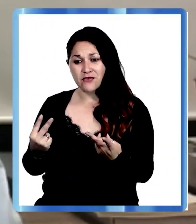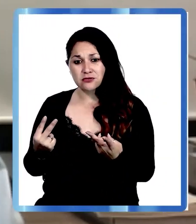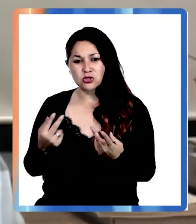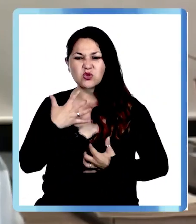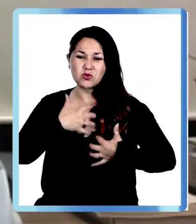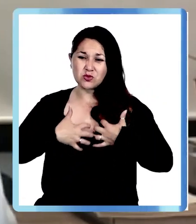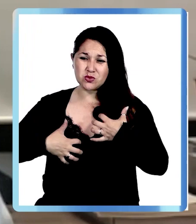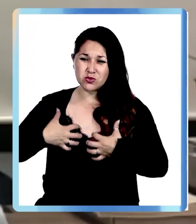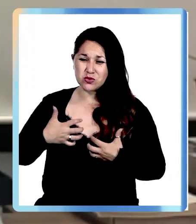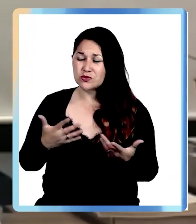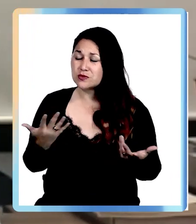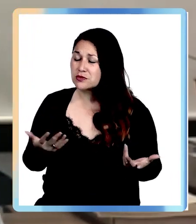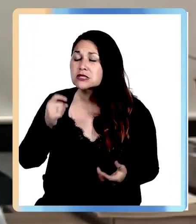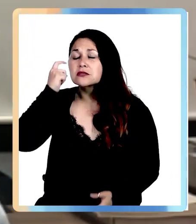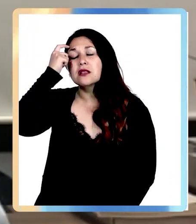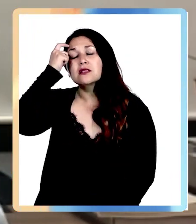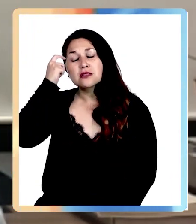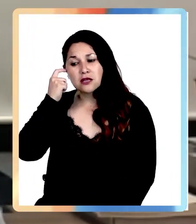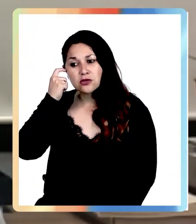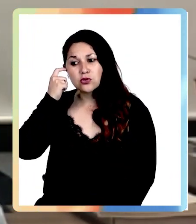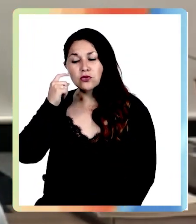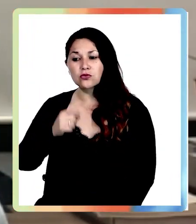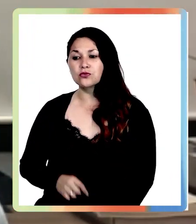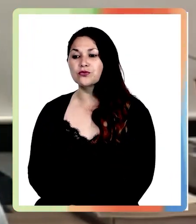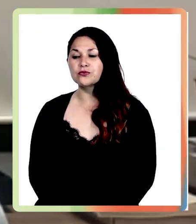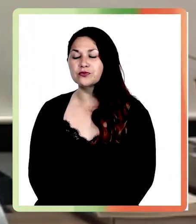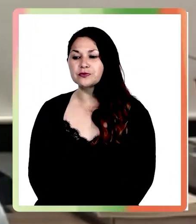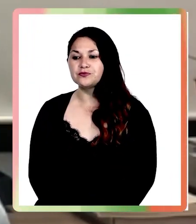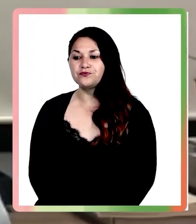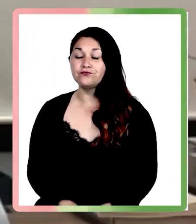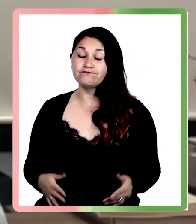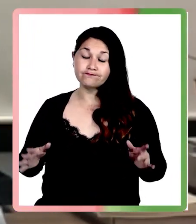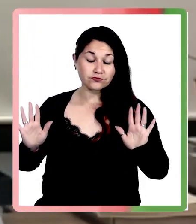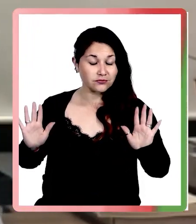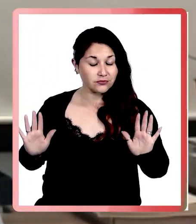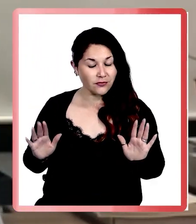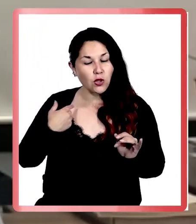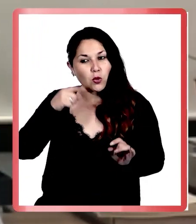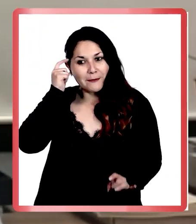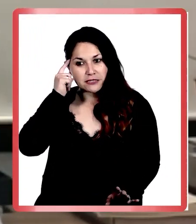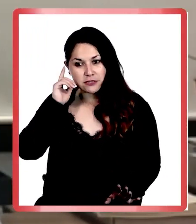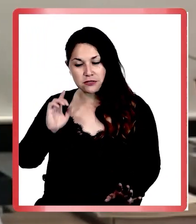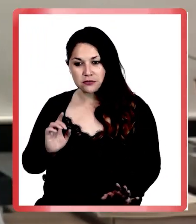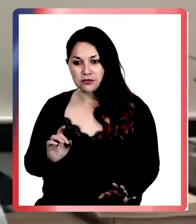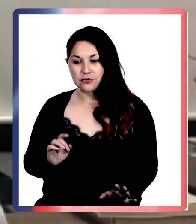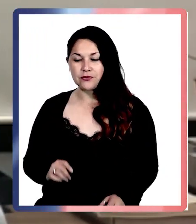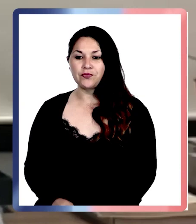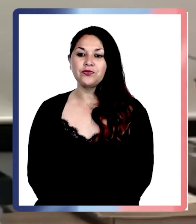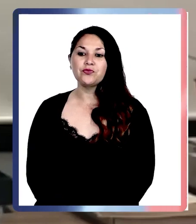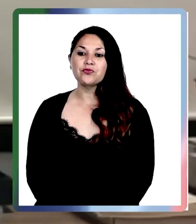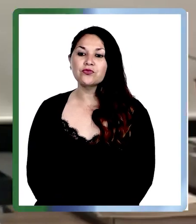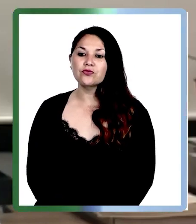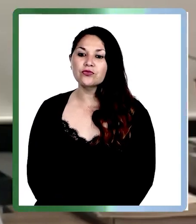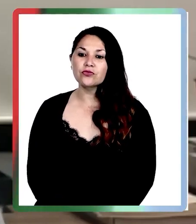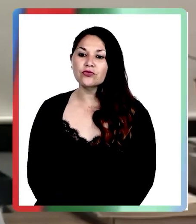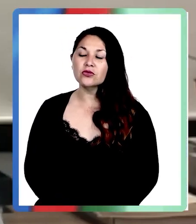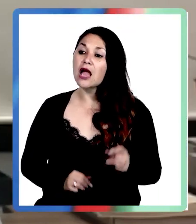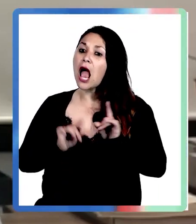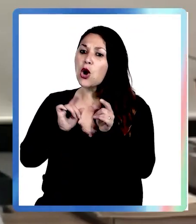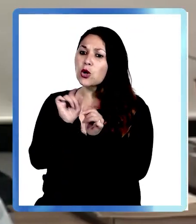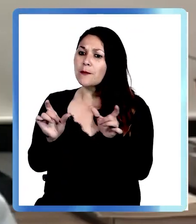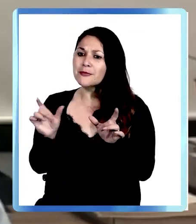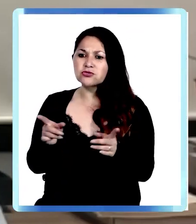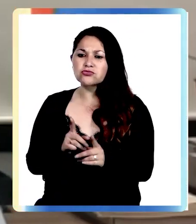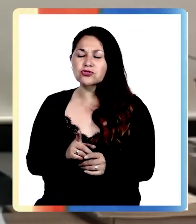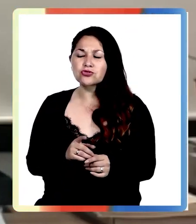mucho malestar. Entonces creo que a lo mejor, estoy suponiendo, como dije antes, hay gente dentro